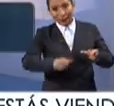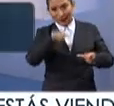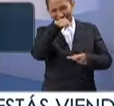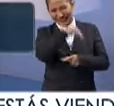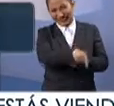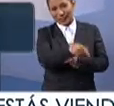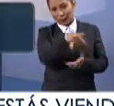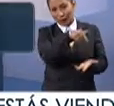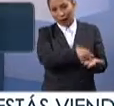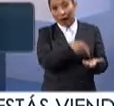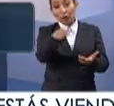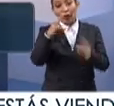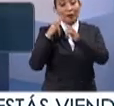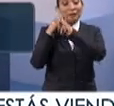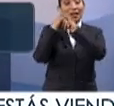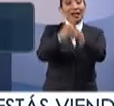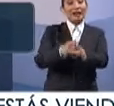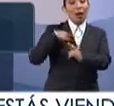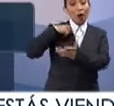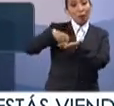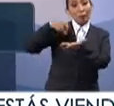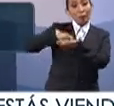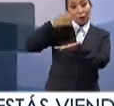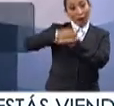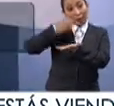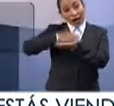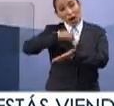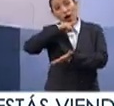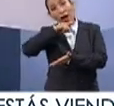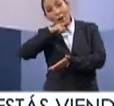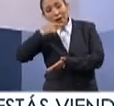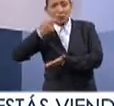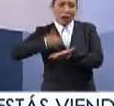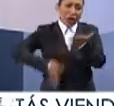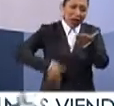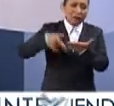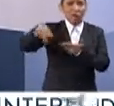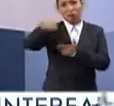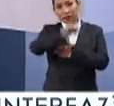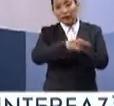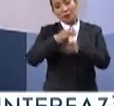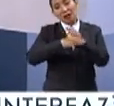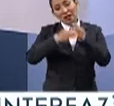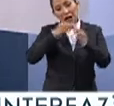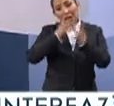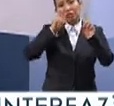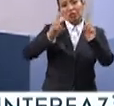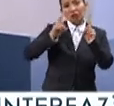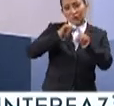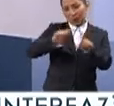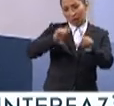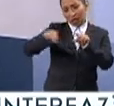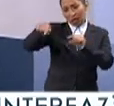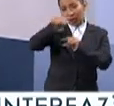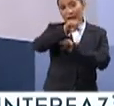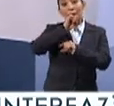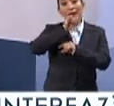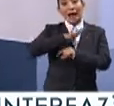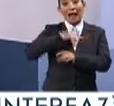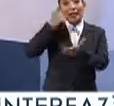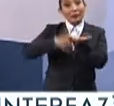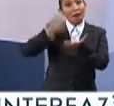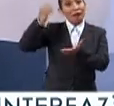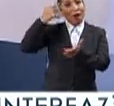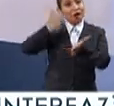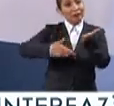máxima casa de estudios una feria de útiles escolares muy accesibles empresa además de ofrecer material didáctico también hay conferencias